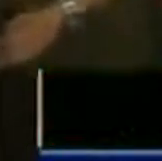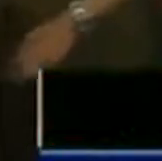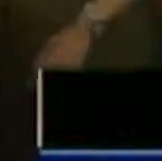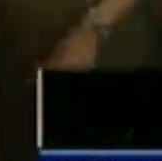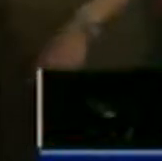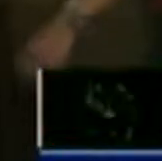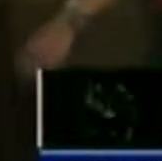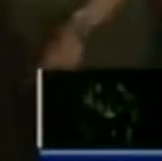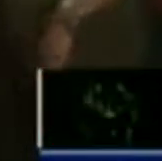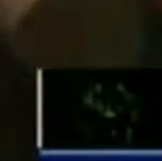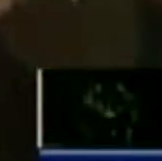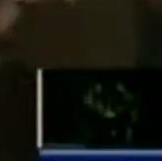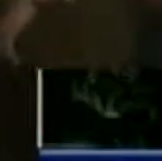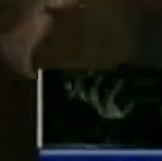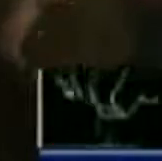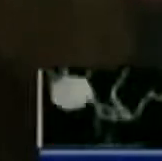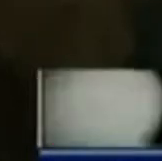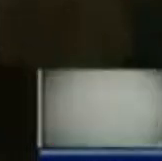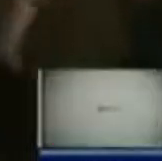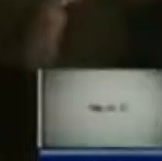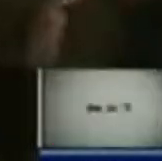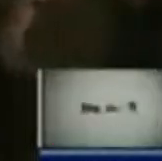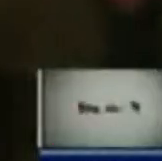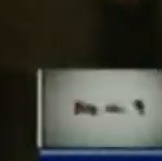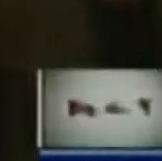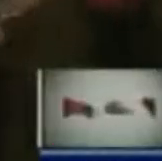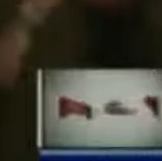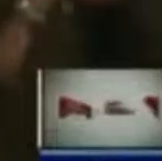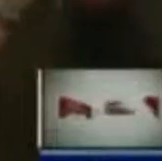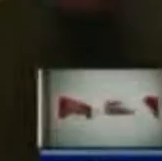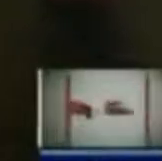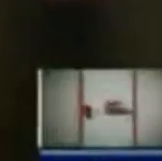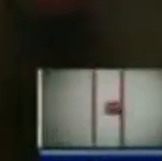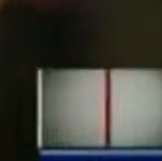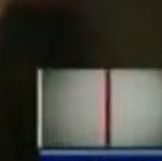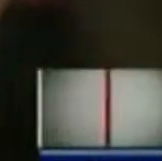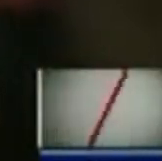aparece la negrita